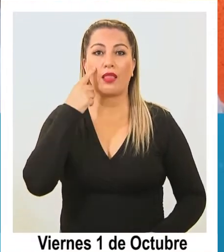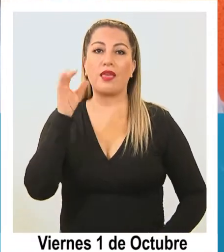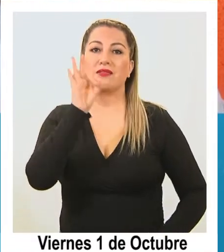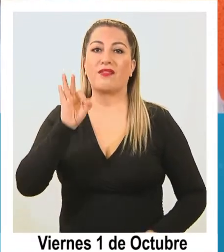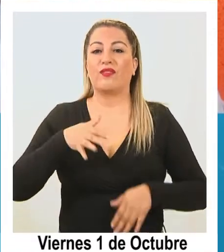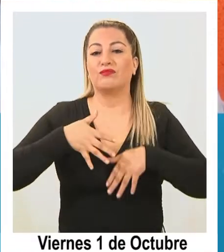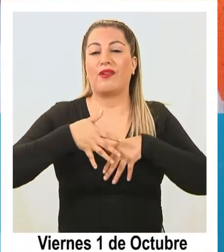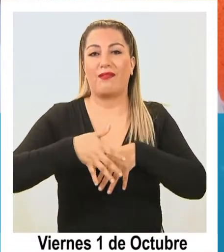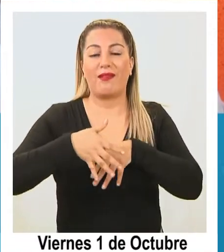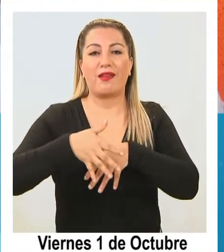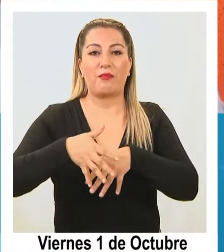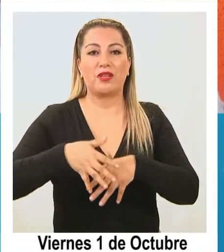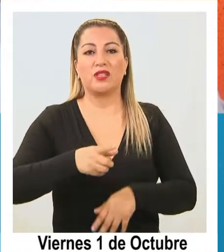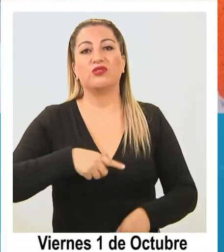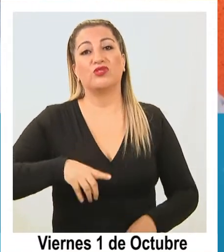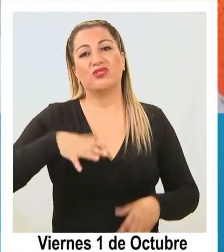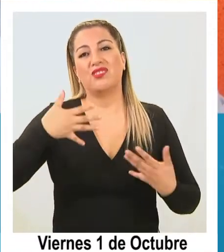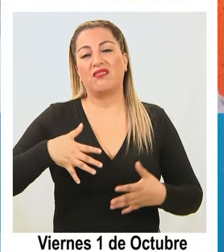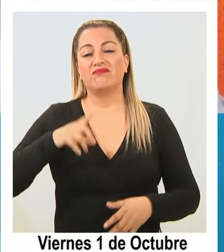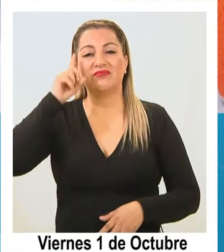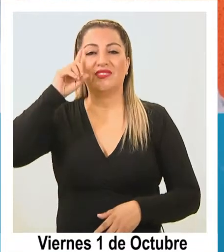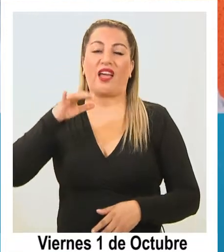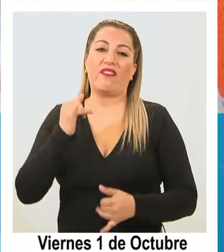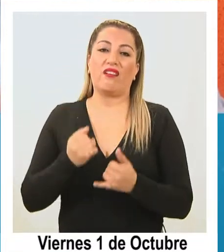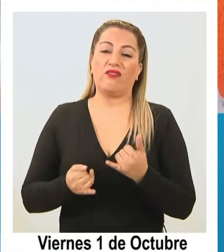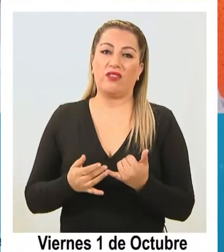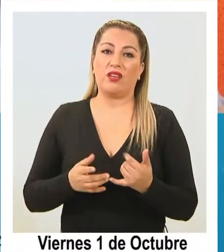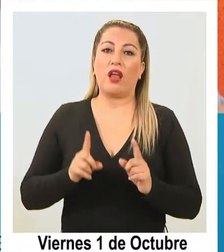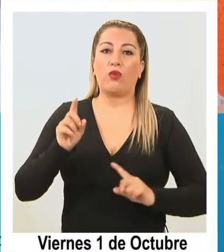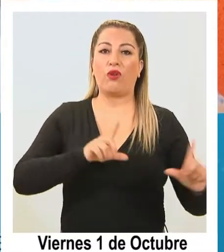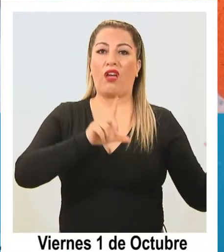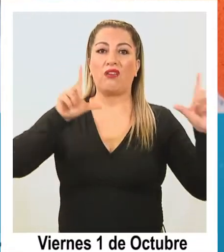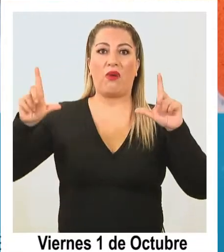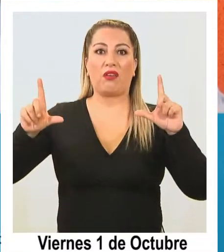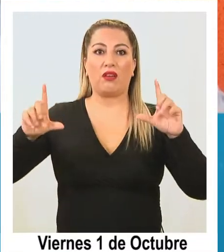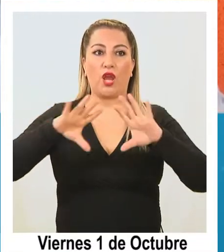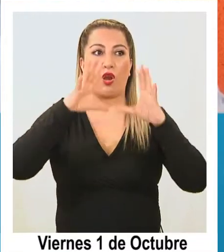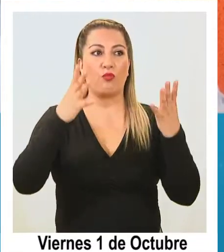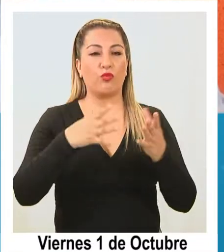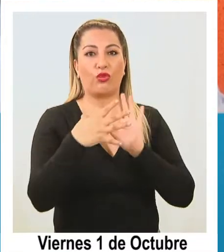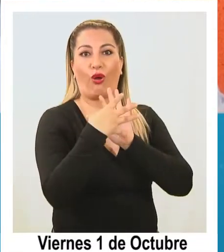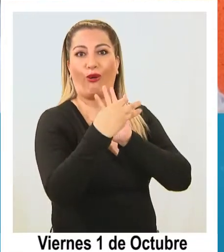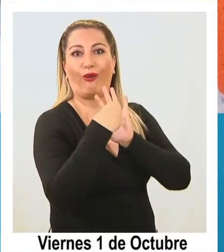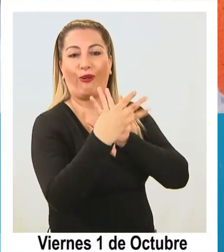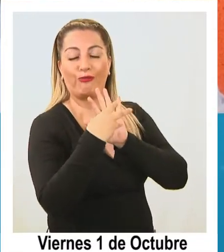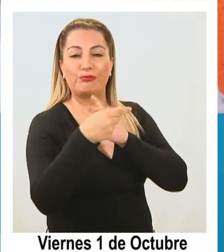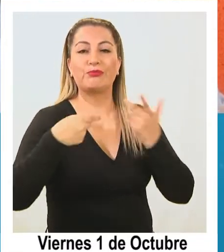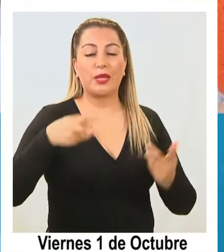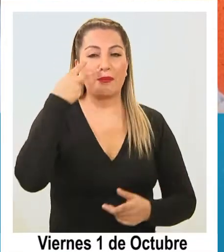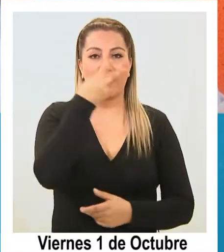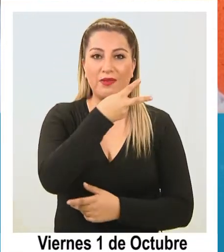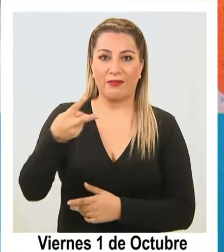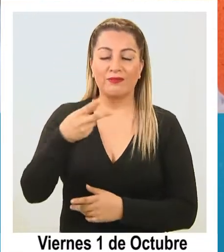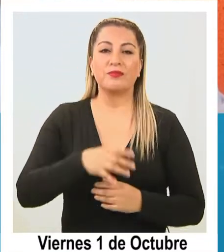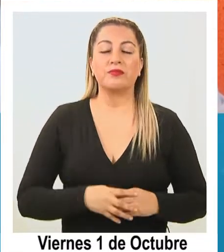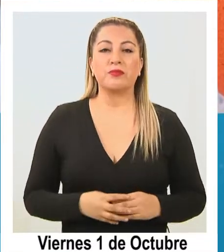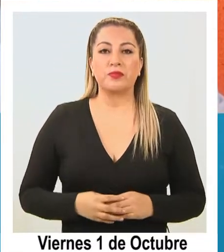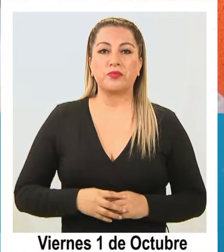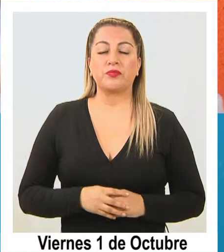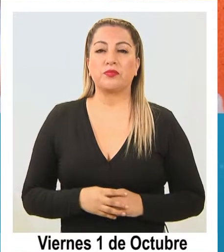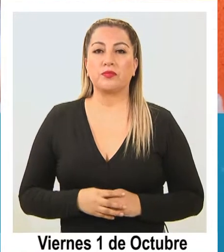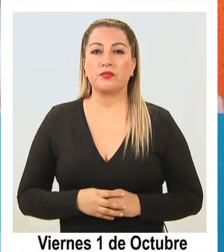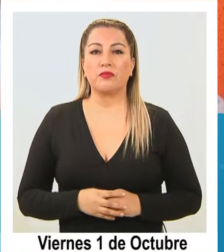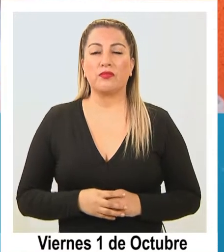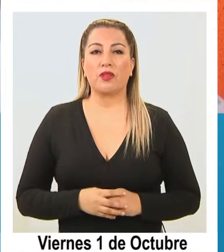marcha, que sabemos en lo que terminó. Son imágenes que dieron la vuelta al mundo también. La pregunta que muchas personas se